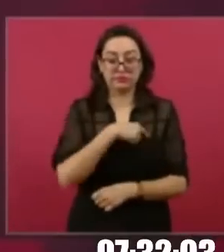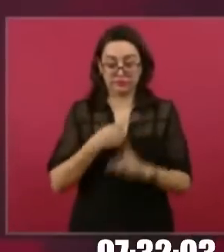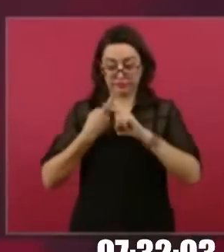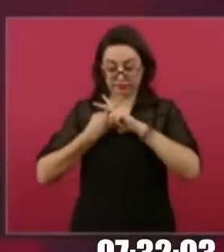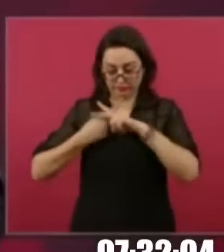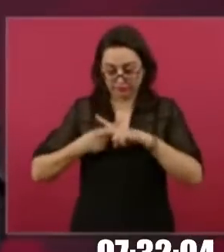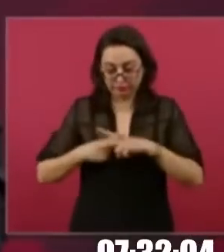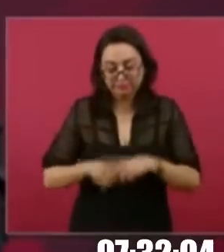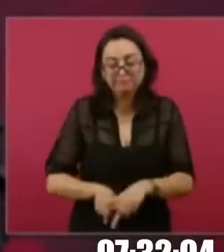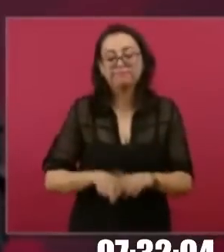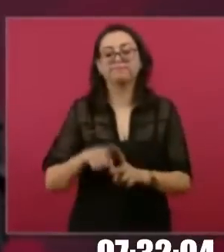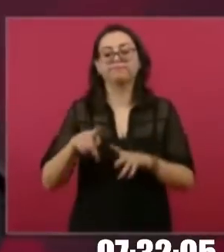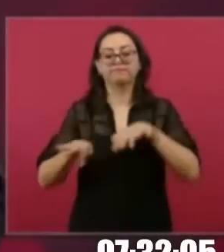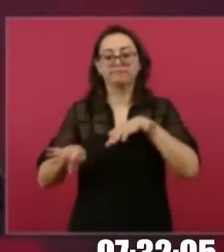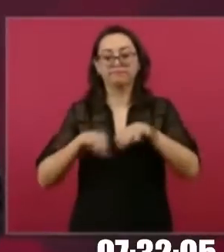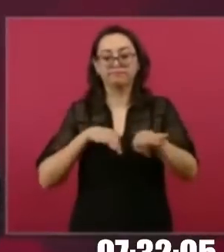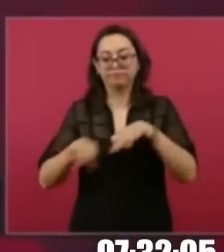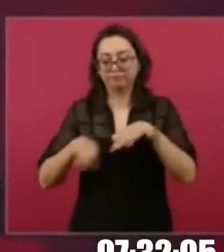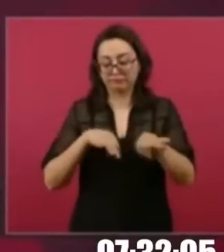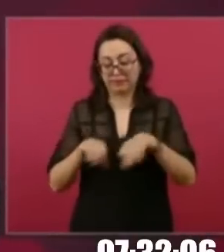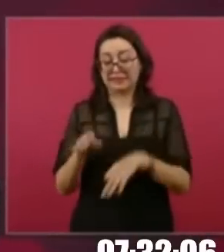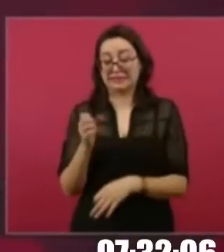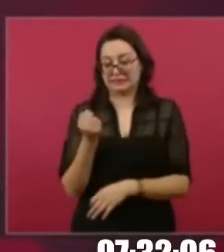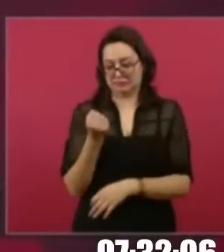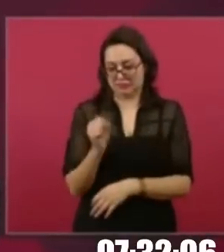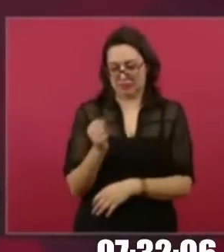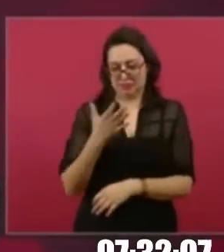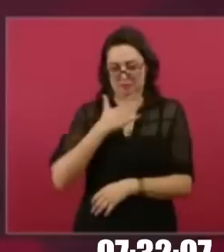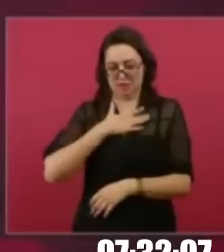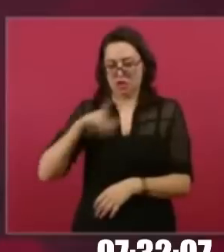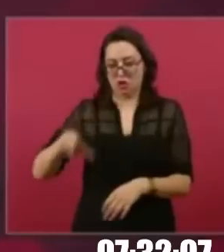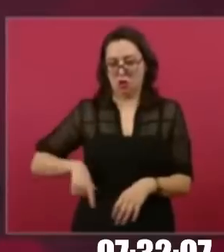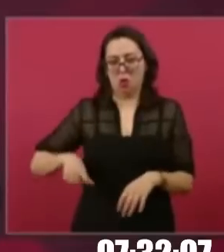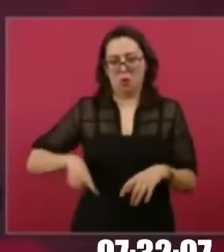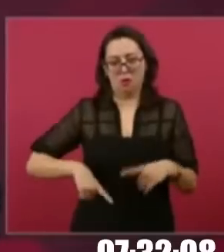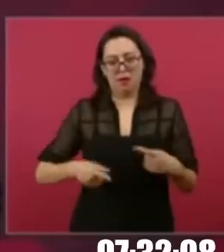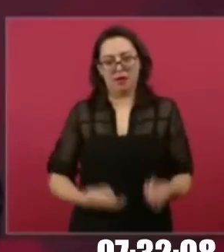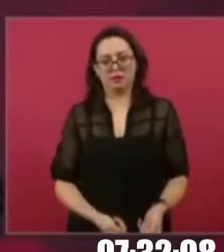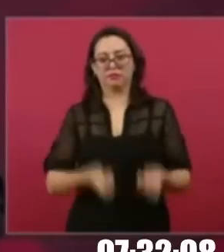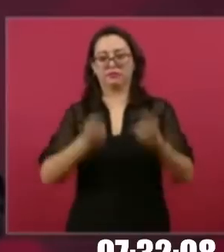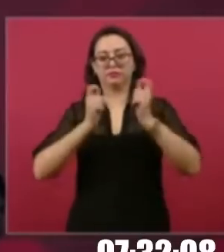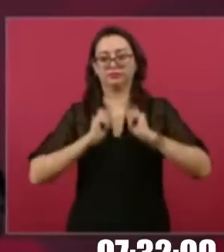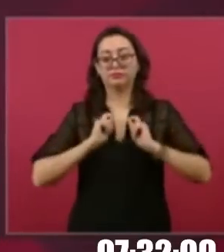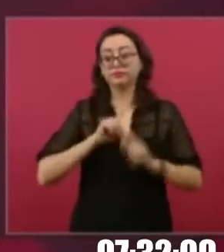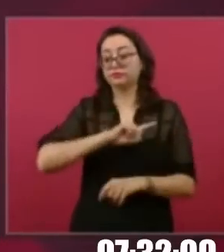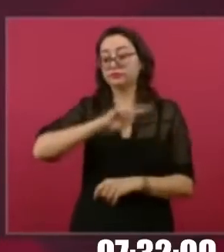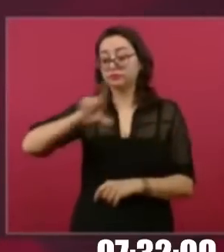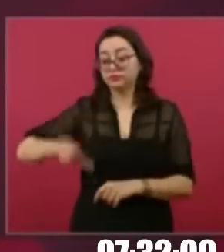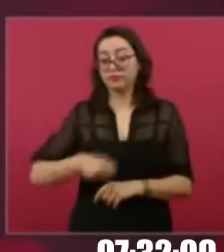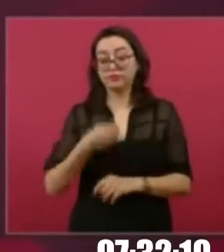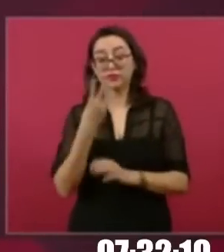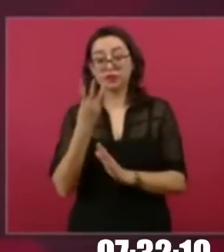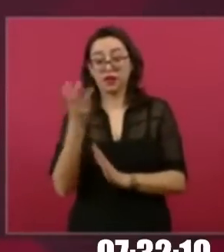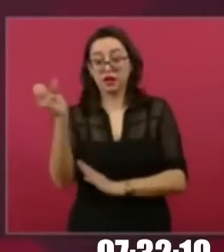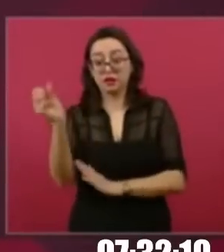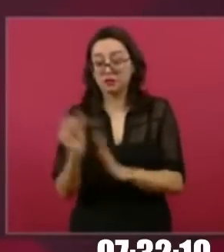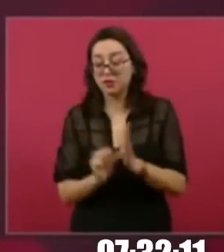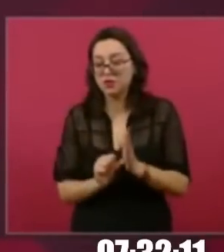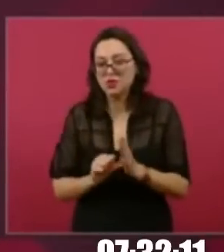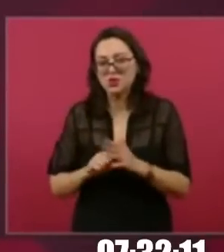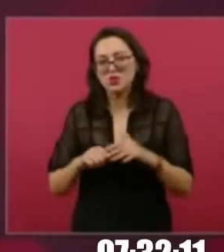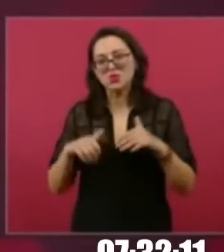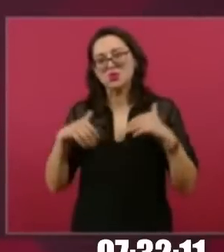septiembre tan solo tres meses después y hoy en día se ven favorecidos el régimen ordinario